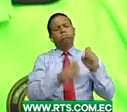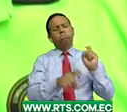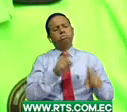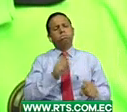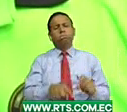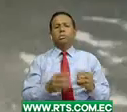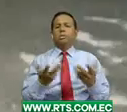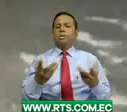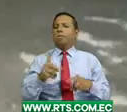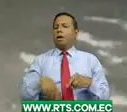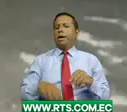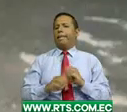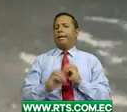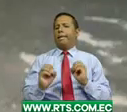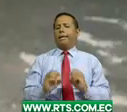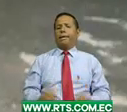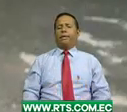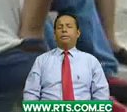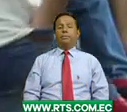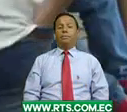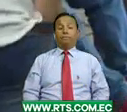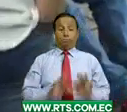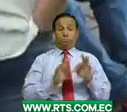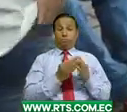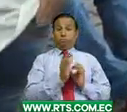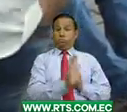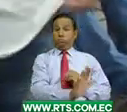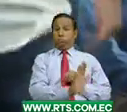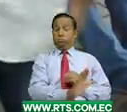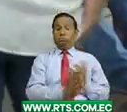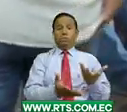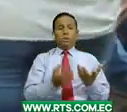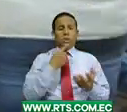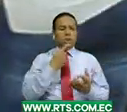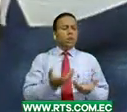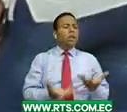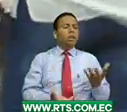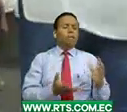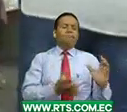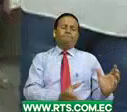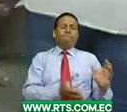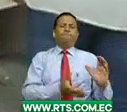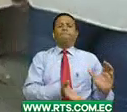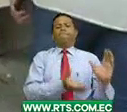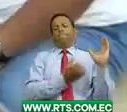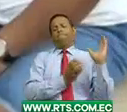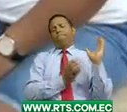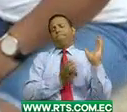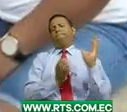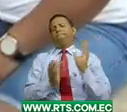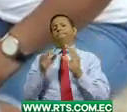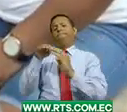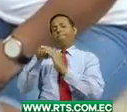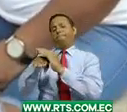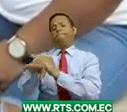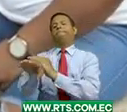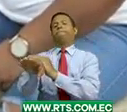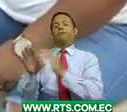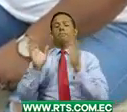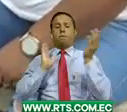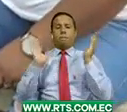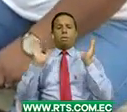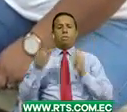de entrevista. Los familiares de la occisa decidieron sepultar sus restos en la parroquia Pimocha de Babahoyo. Desde Los Ríos,